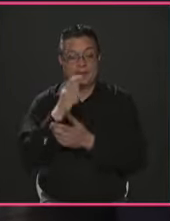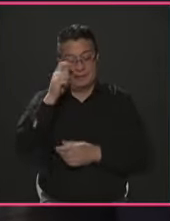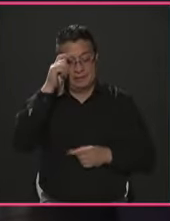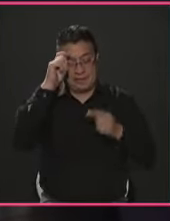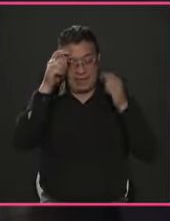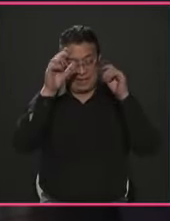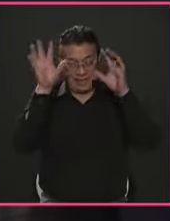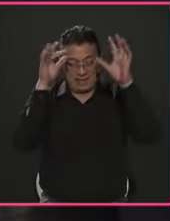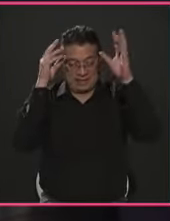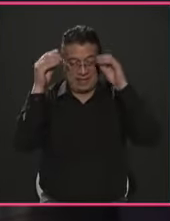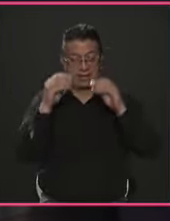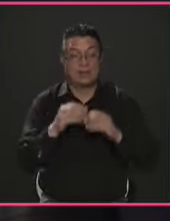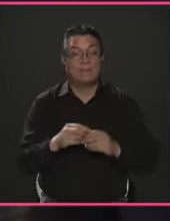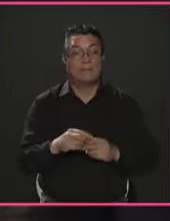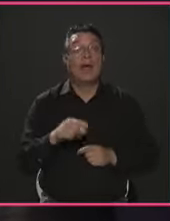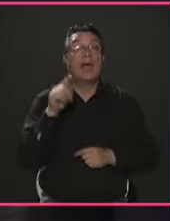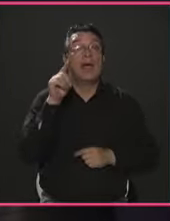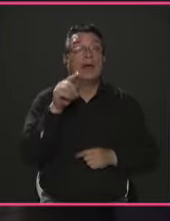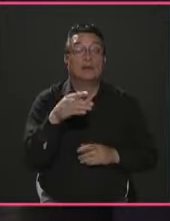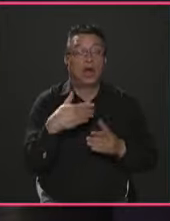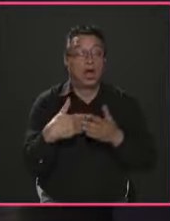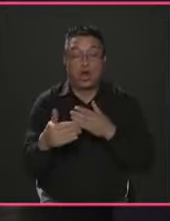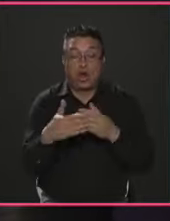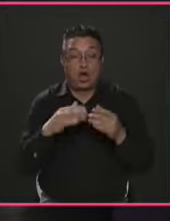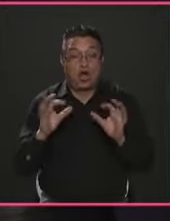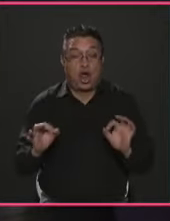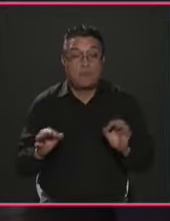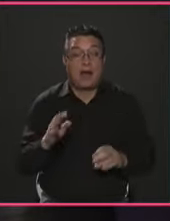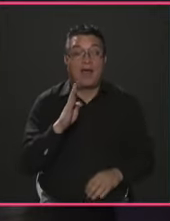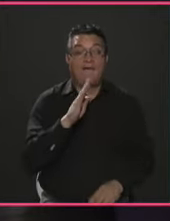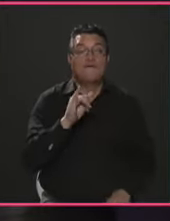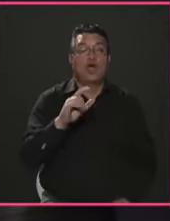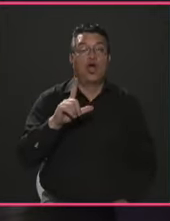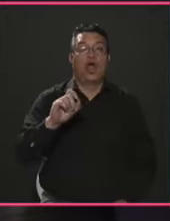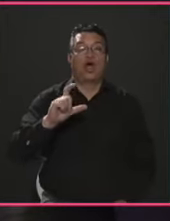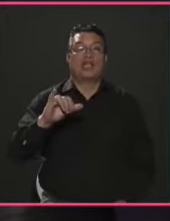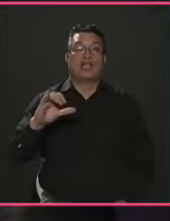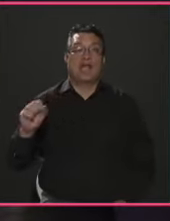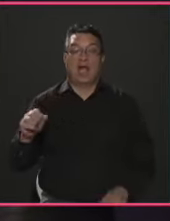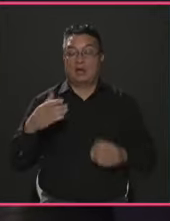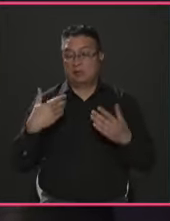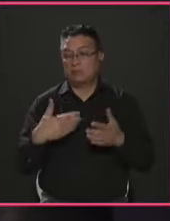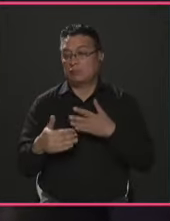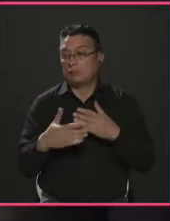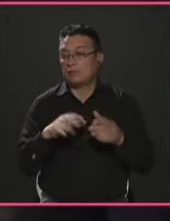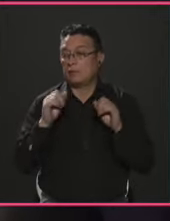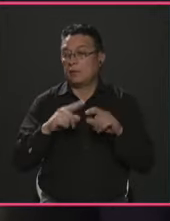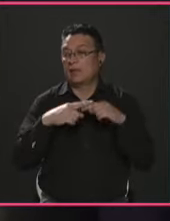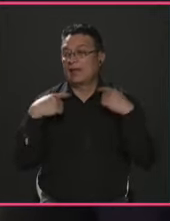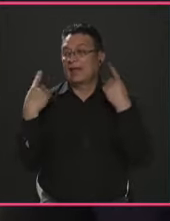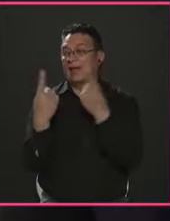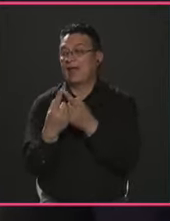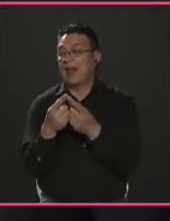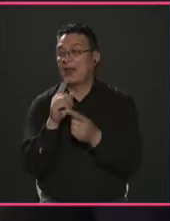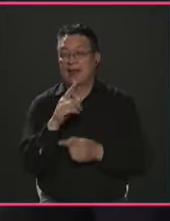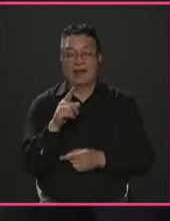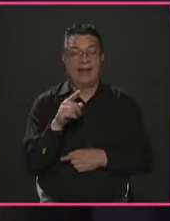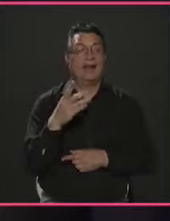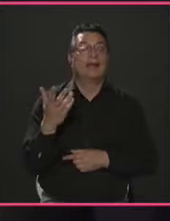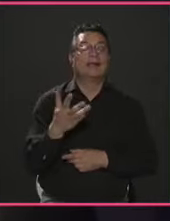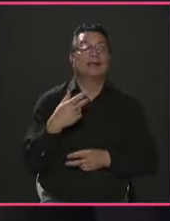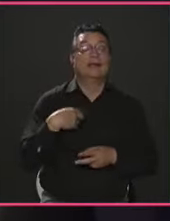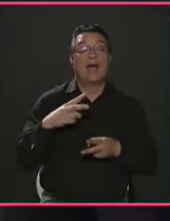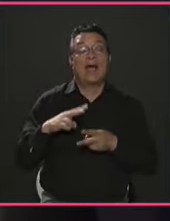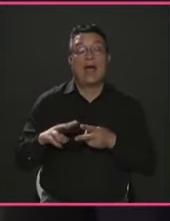entendimiento esto es muy natural en biología porque como deben saber el esquema general de biología